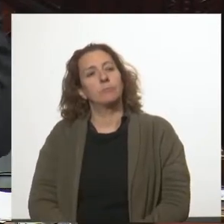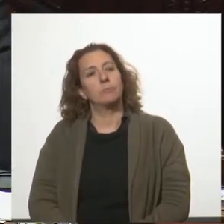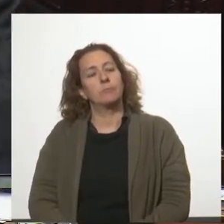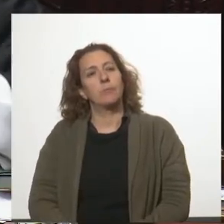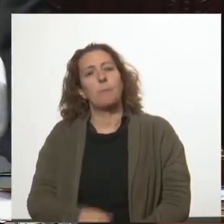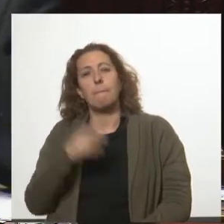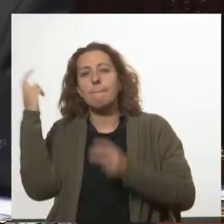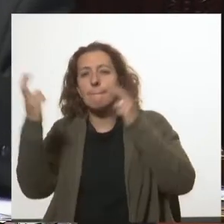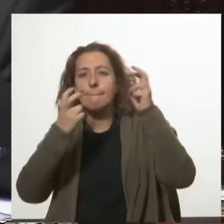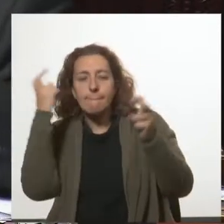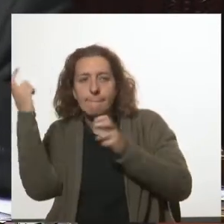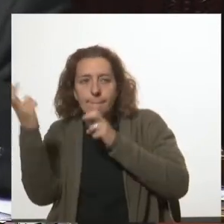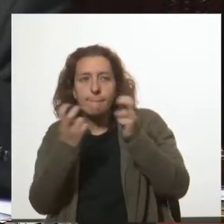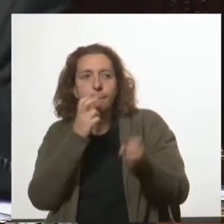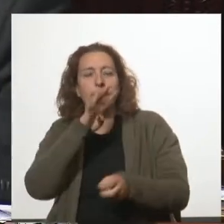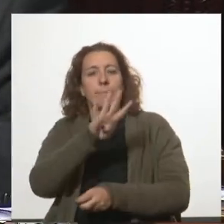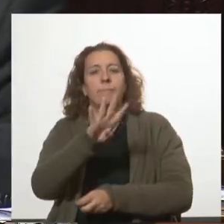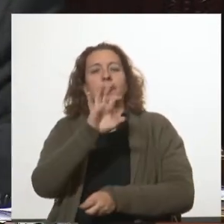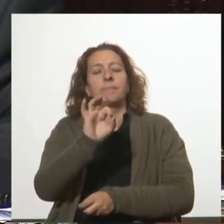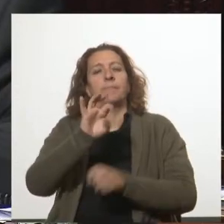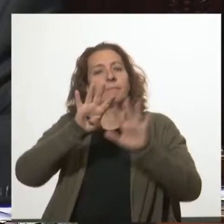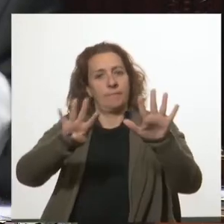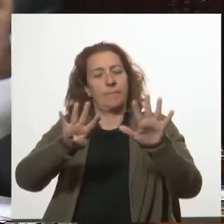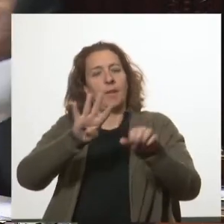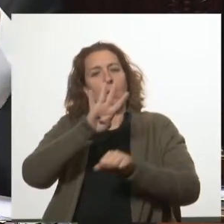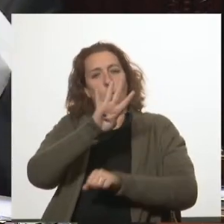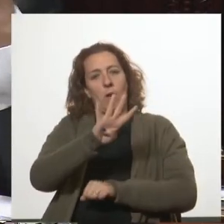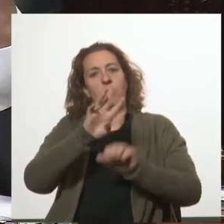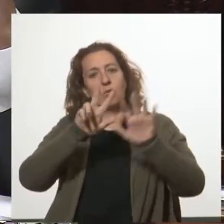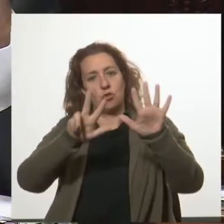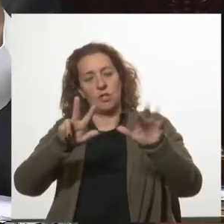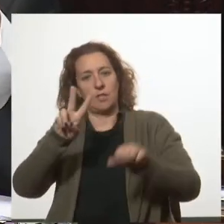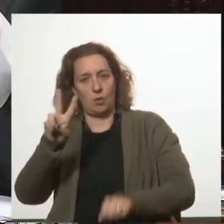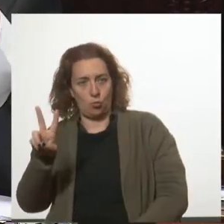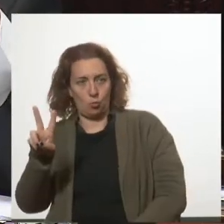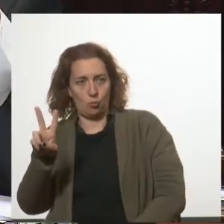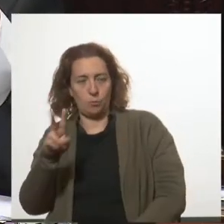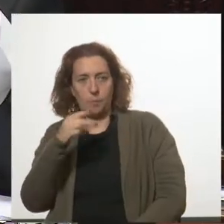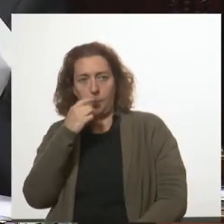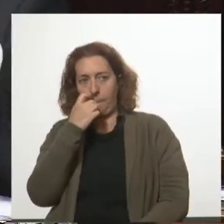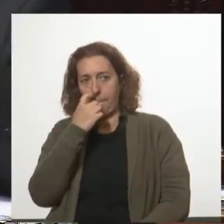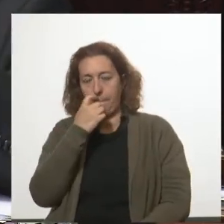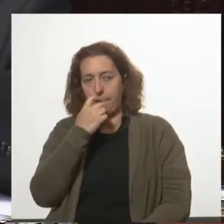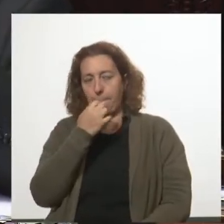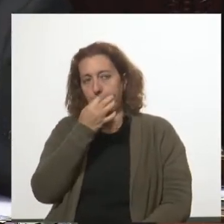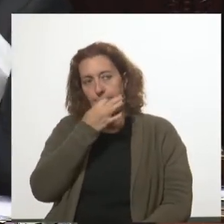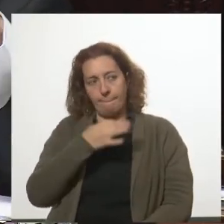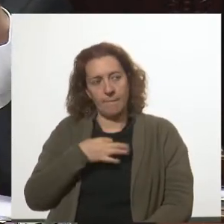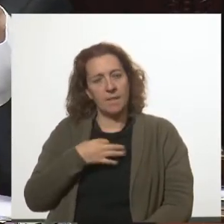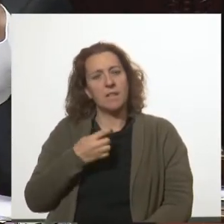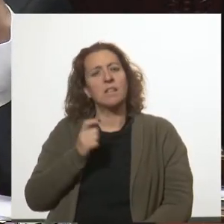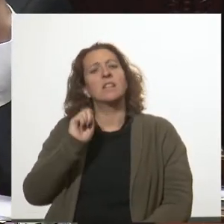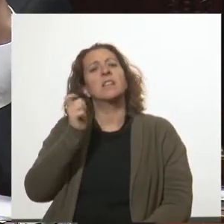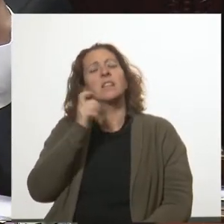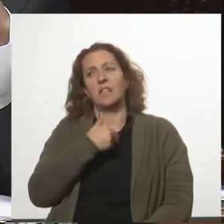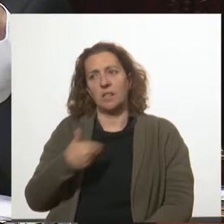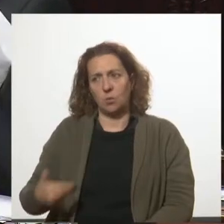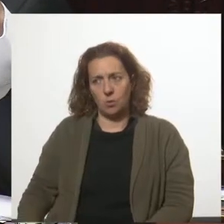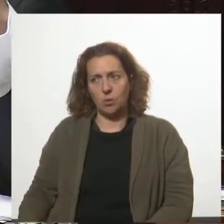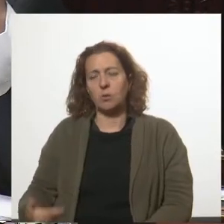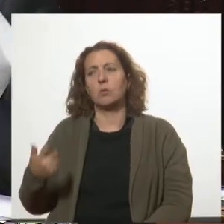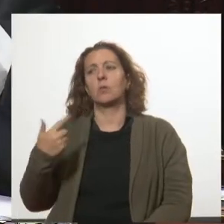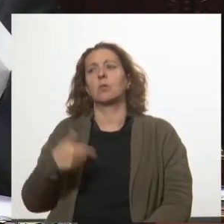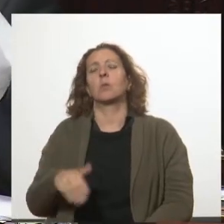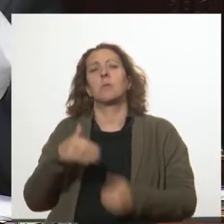buscamos este 400 94 82 y nos dice que estaba en posesión de la intendencia desde el